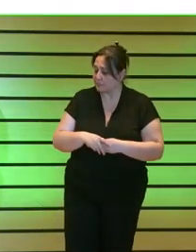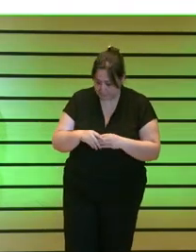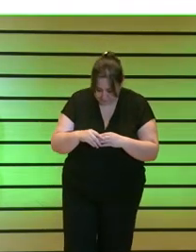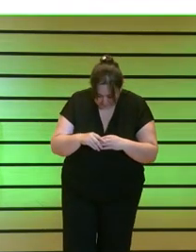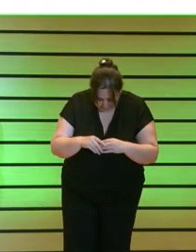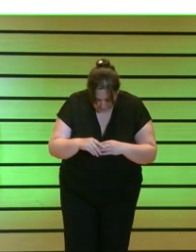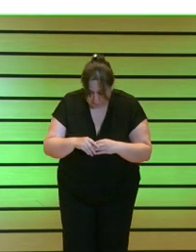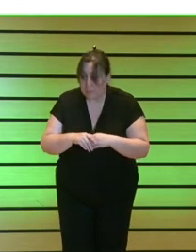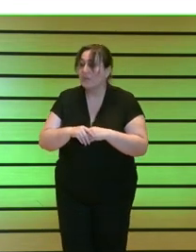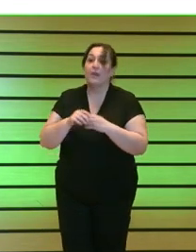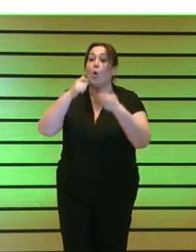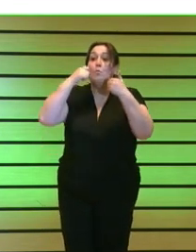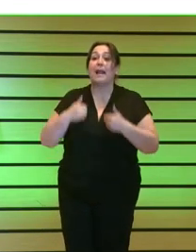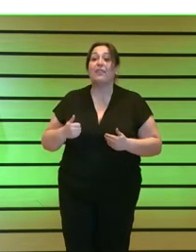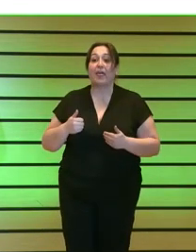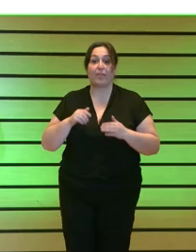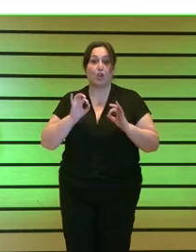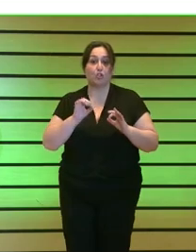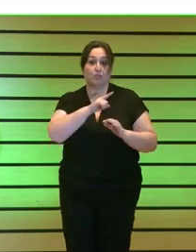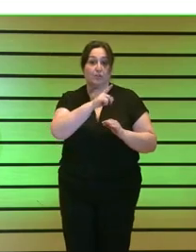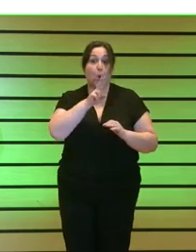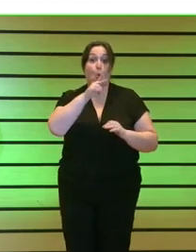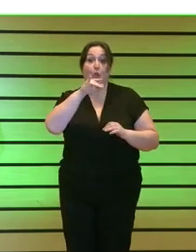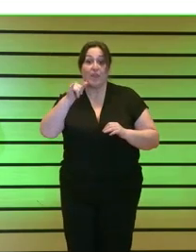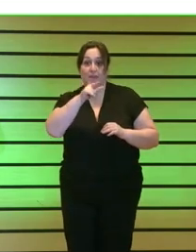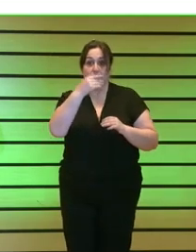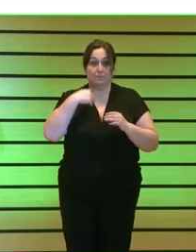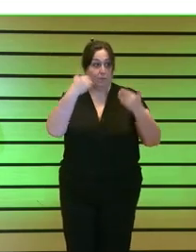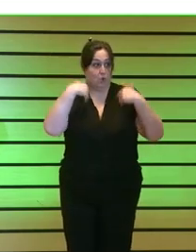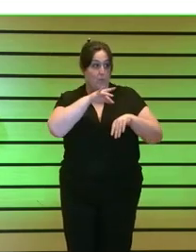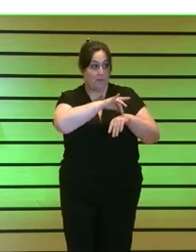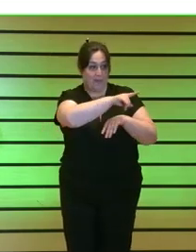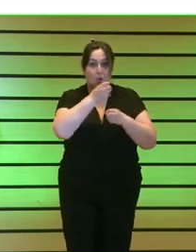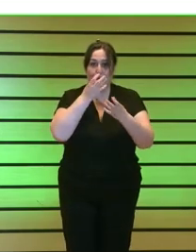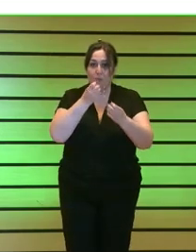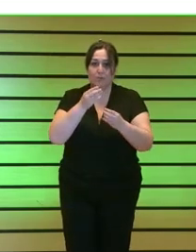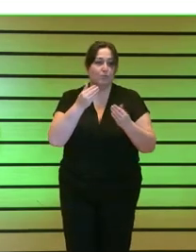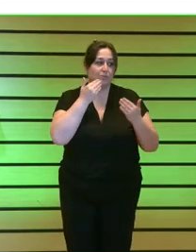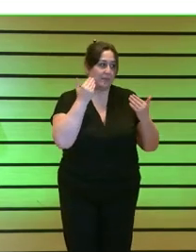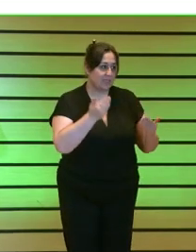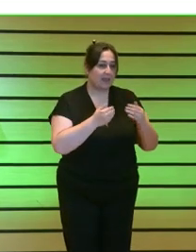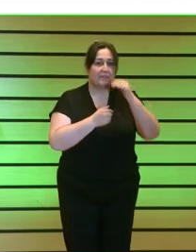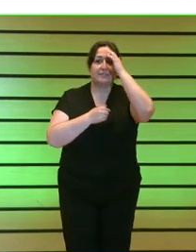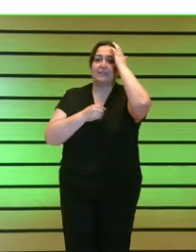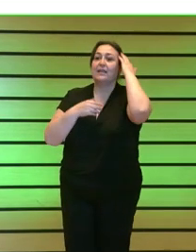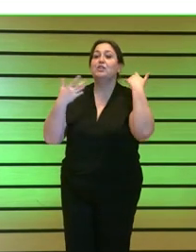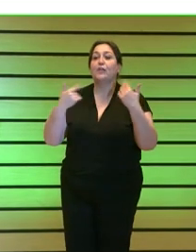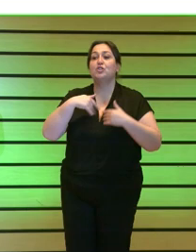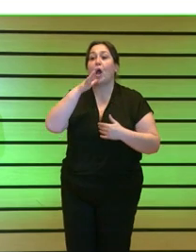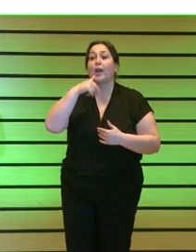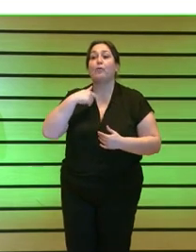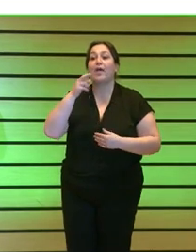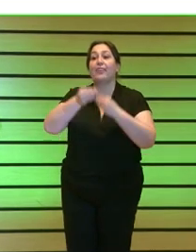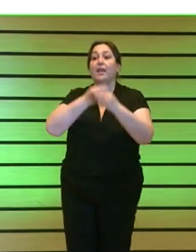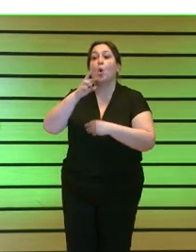la humanización de las ucis que acabamos de oír de la mano de Carlos muchísimas gracias entonces voy a hacer un repaso